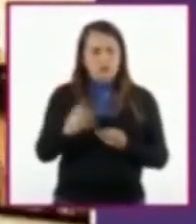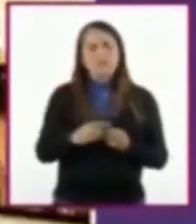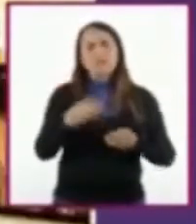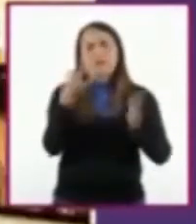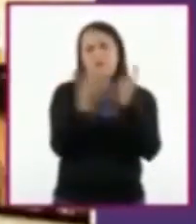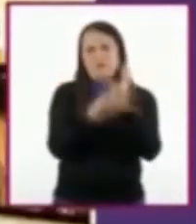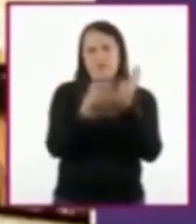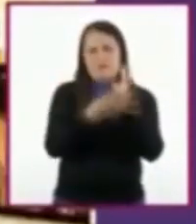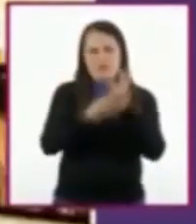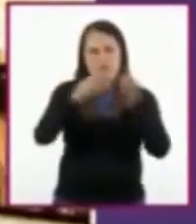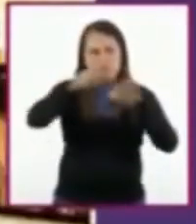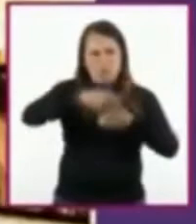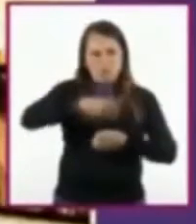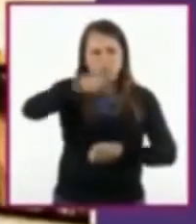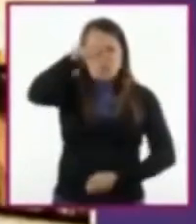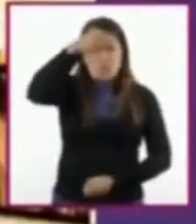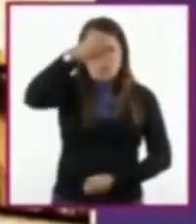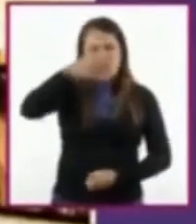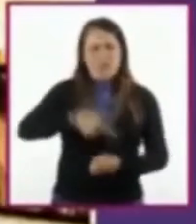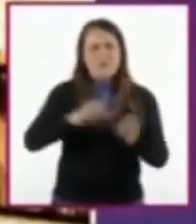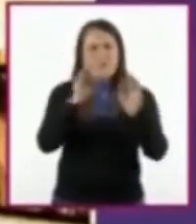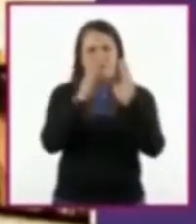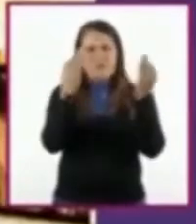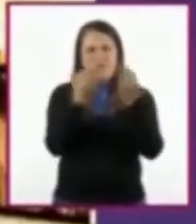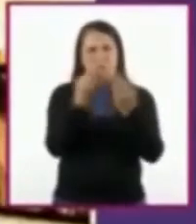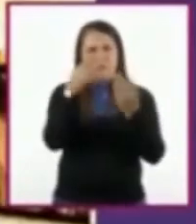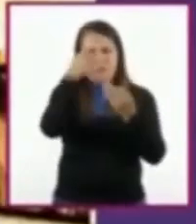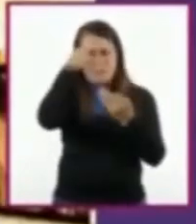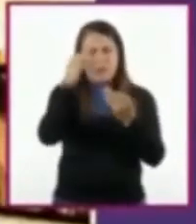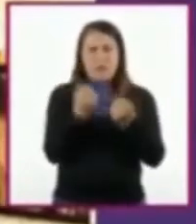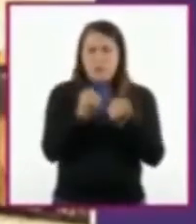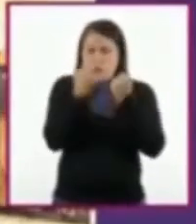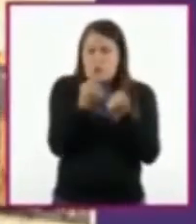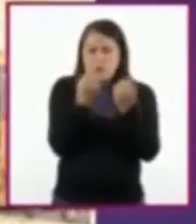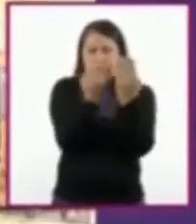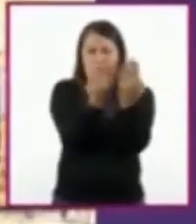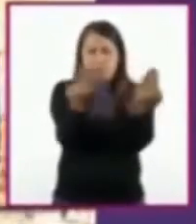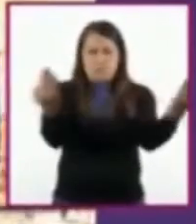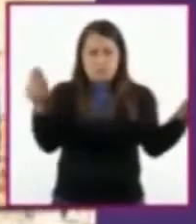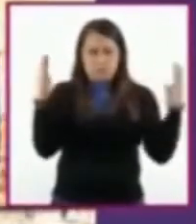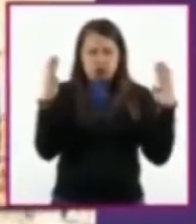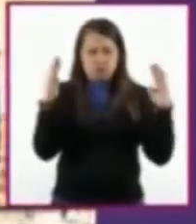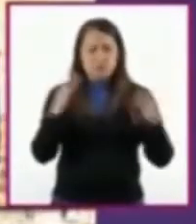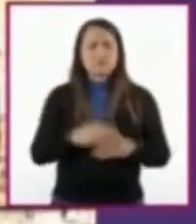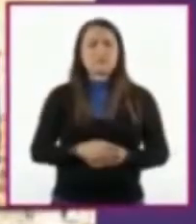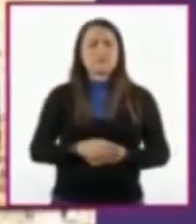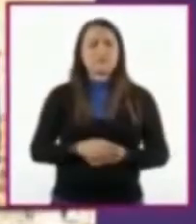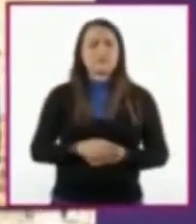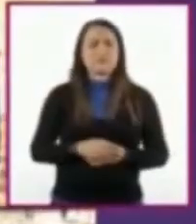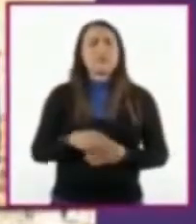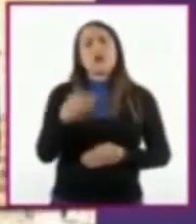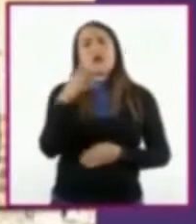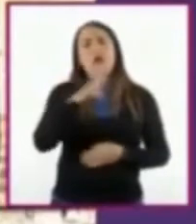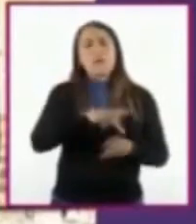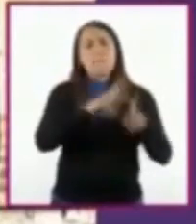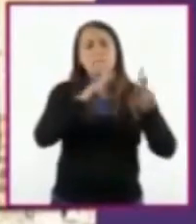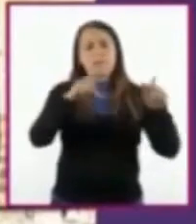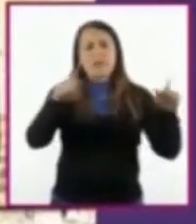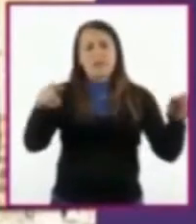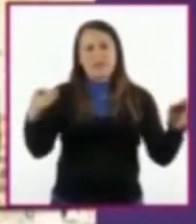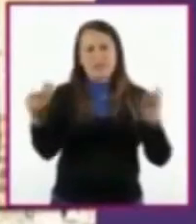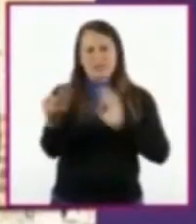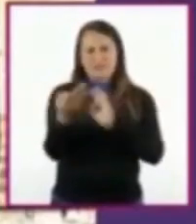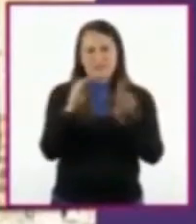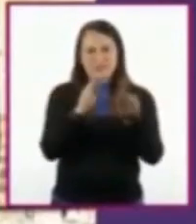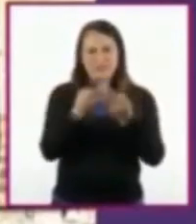de acero se le da la forma al concreto para levantar muros muy resistentes. En las zonas costeras, las casas son de palma y